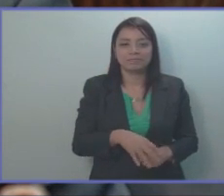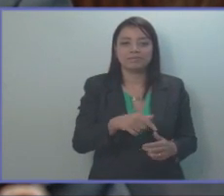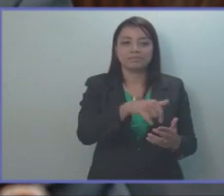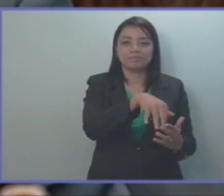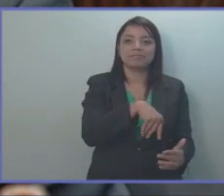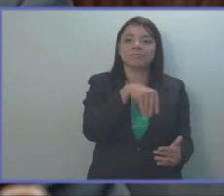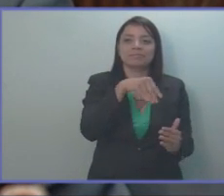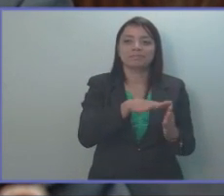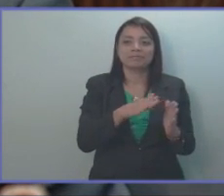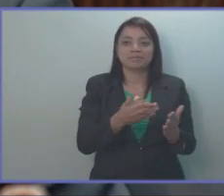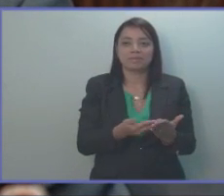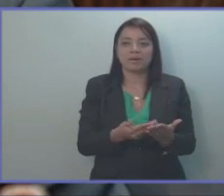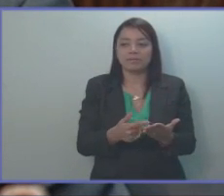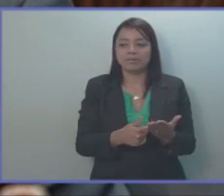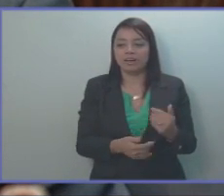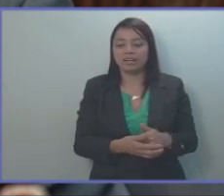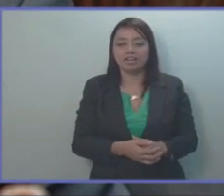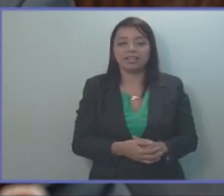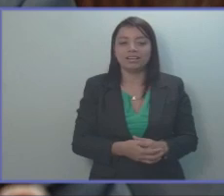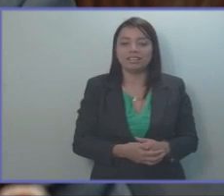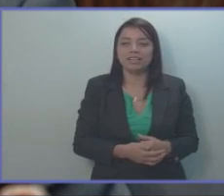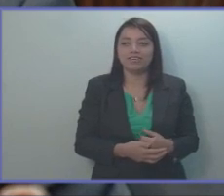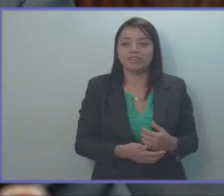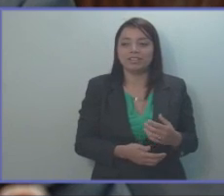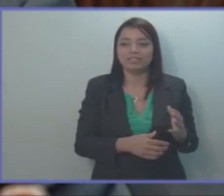expediente 80-6,